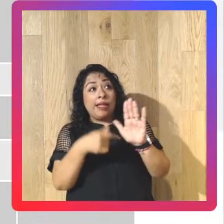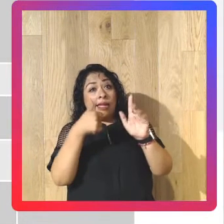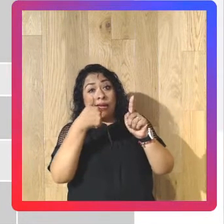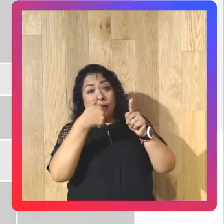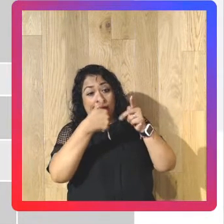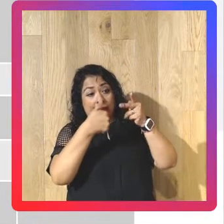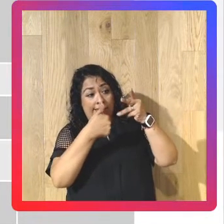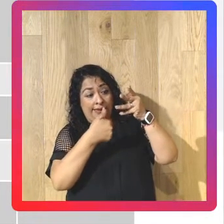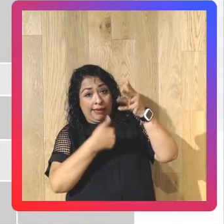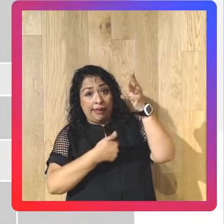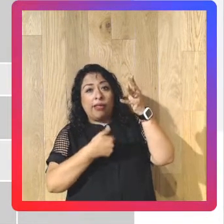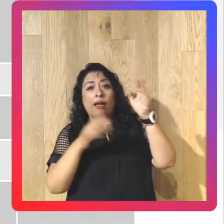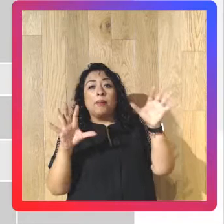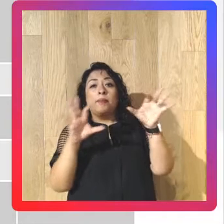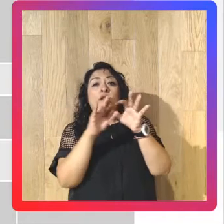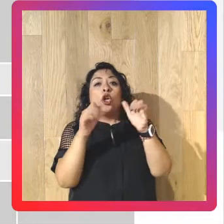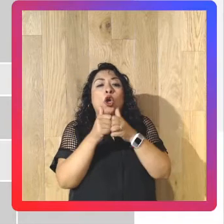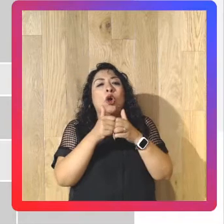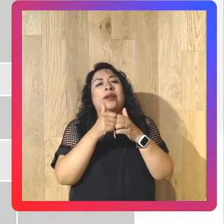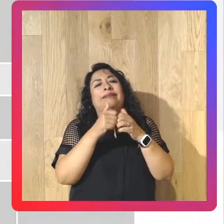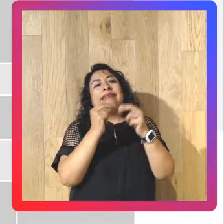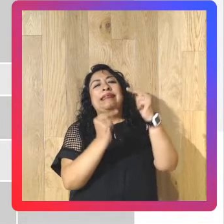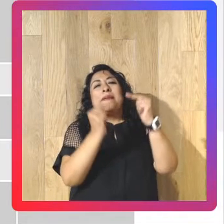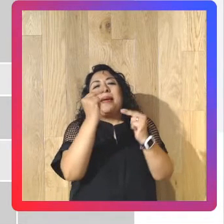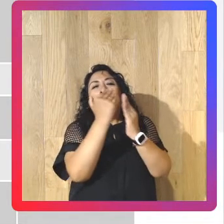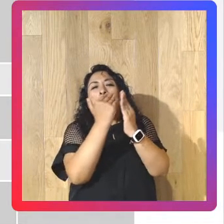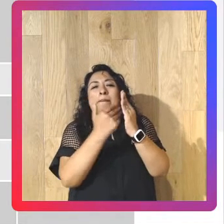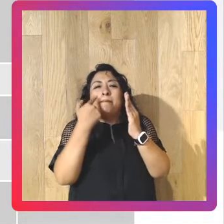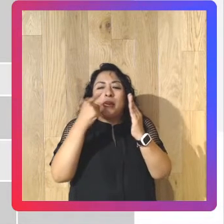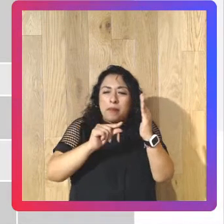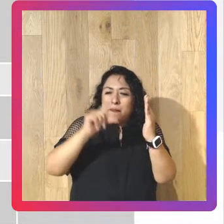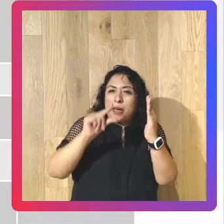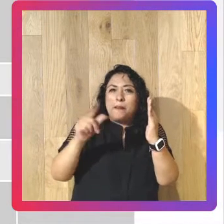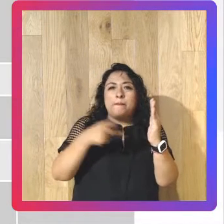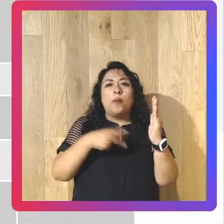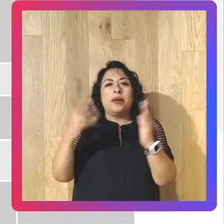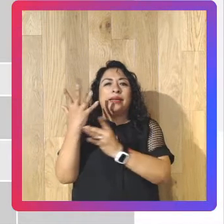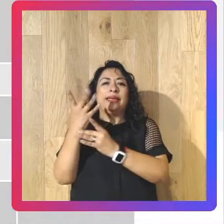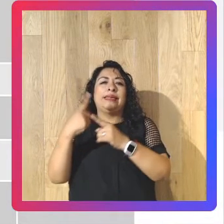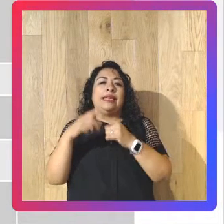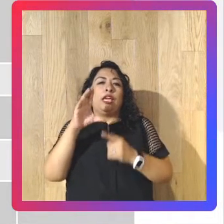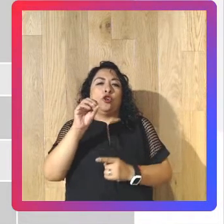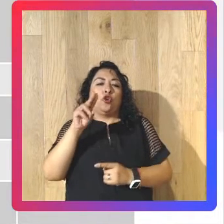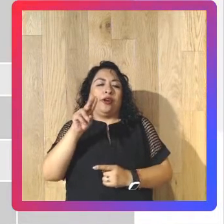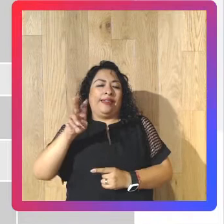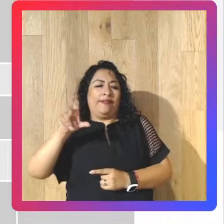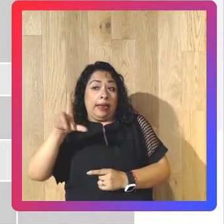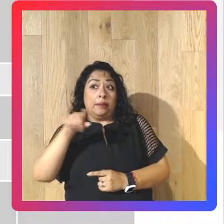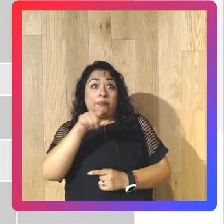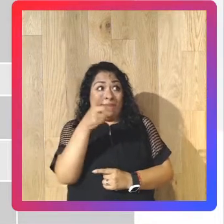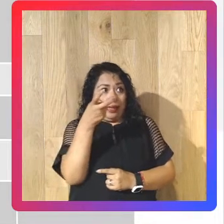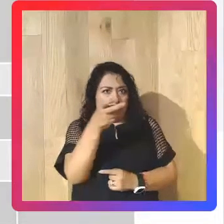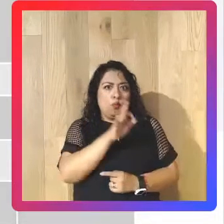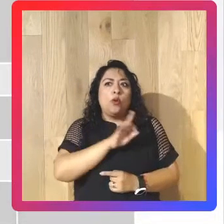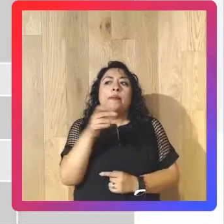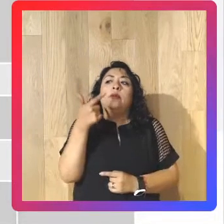esas estrategias está ligada a los indicadores de la medición de la pobreza de acuerdo con Coneval, y de esa manera